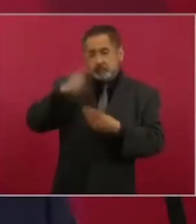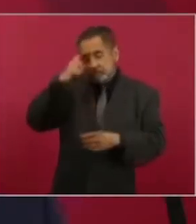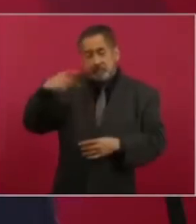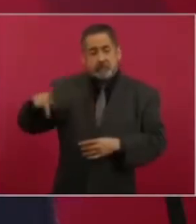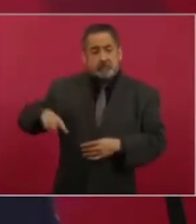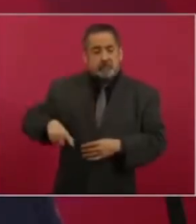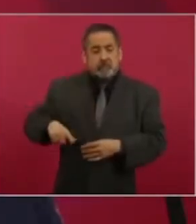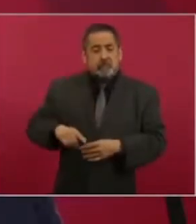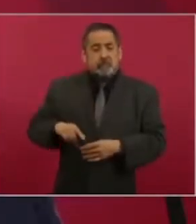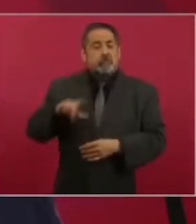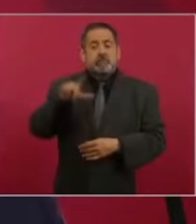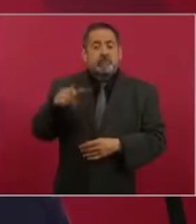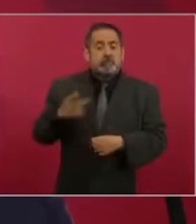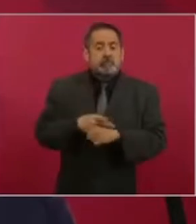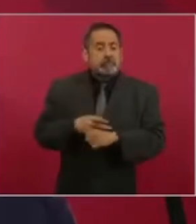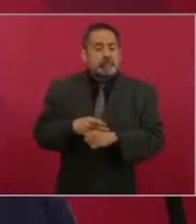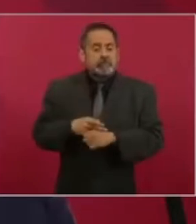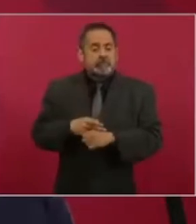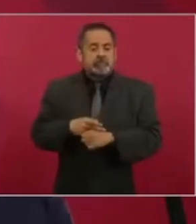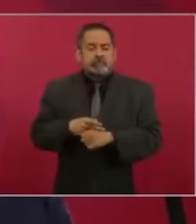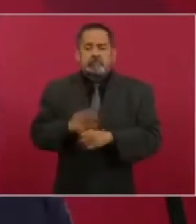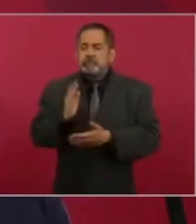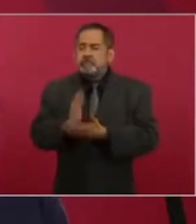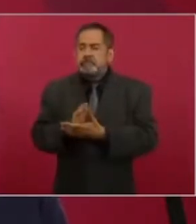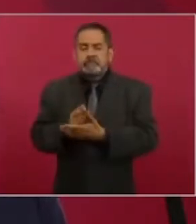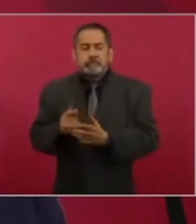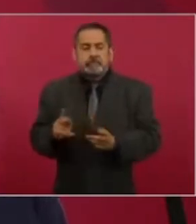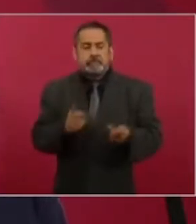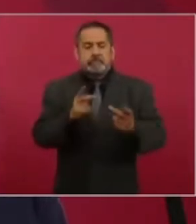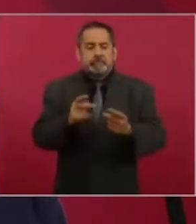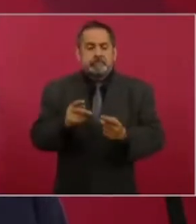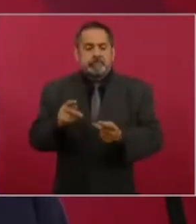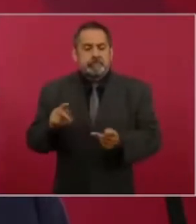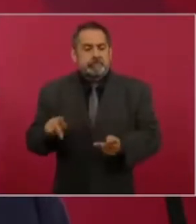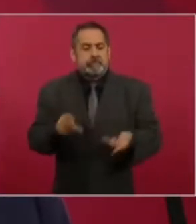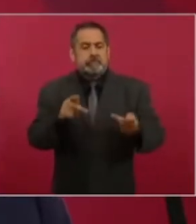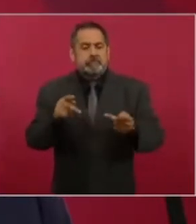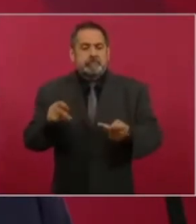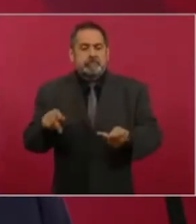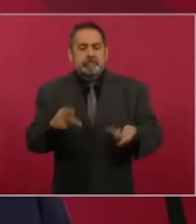y se fueron convirtiendo en propiedad privada.